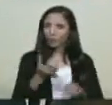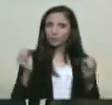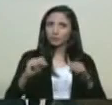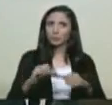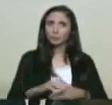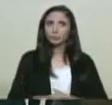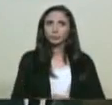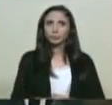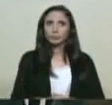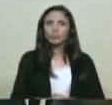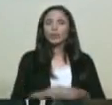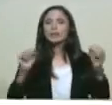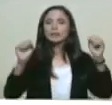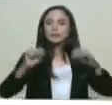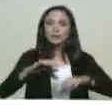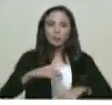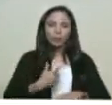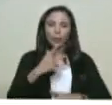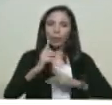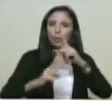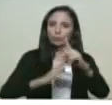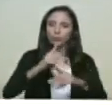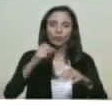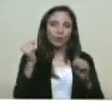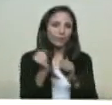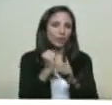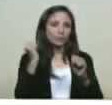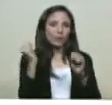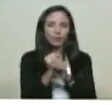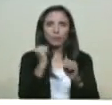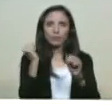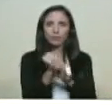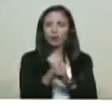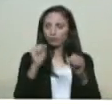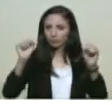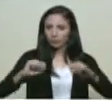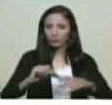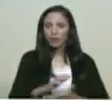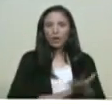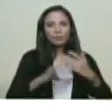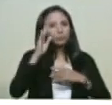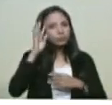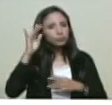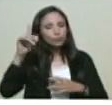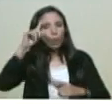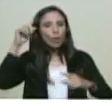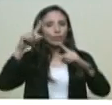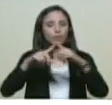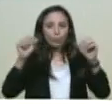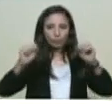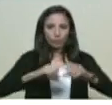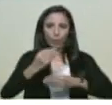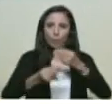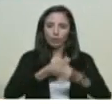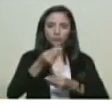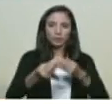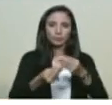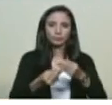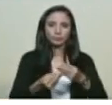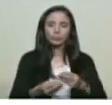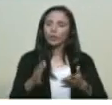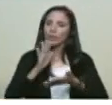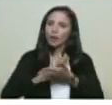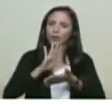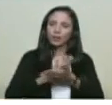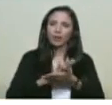sí se puede, patria amada, producir, trabajar y soñar y lograr nuestro sueño de la